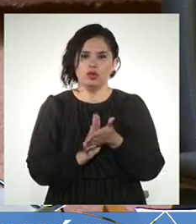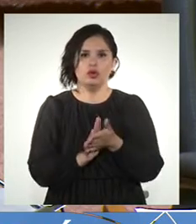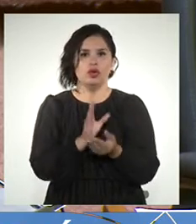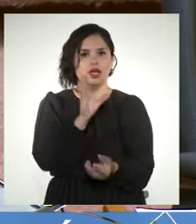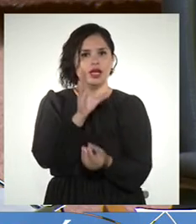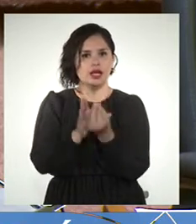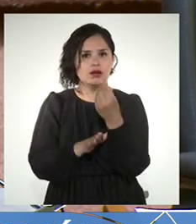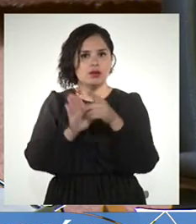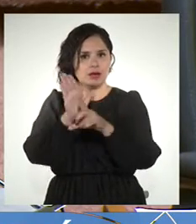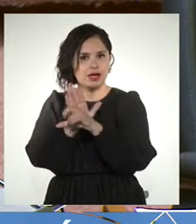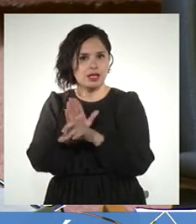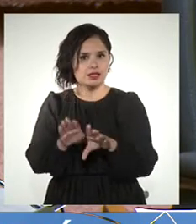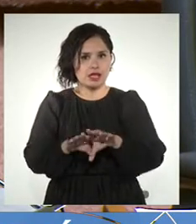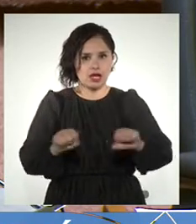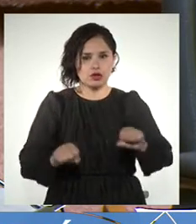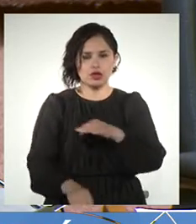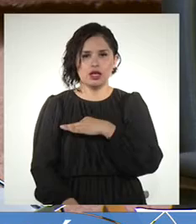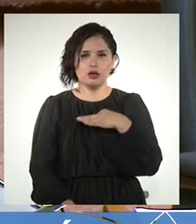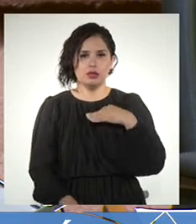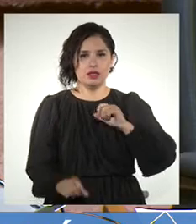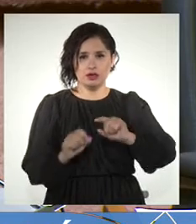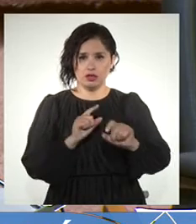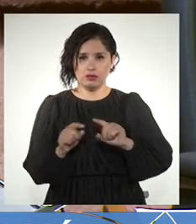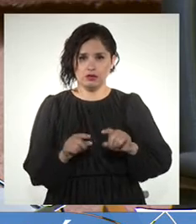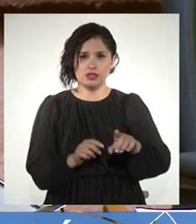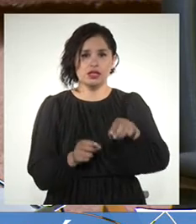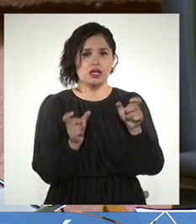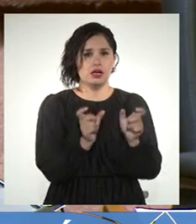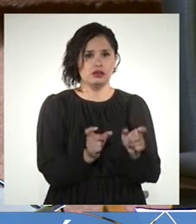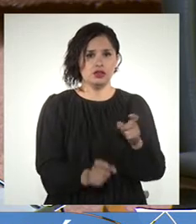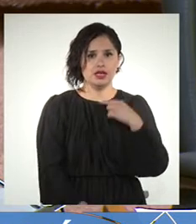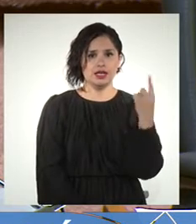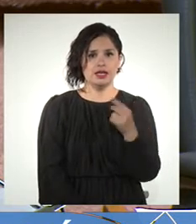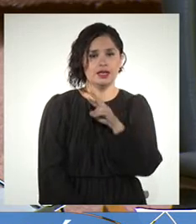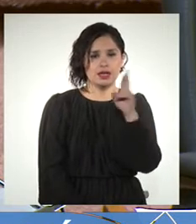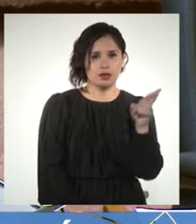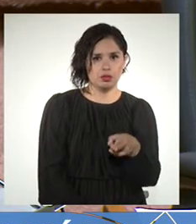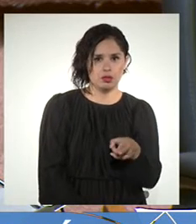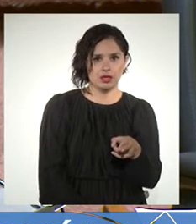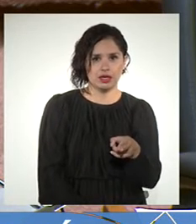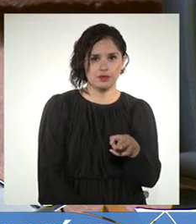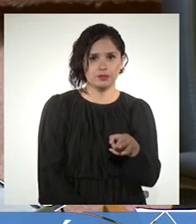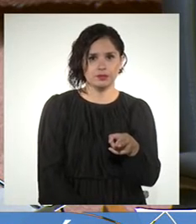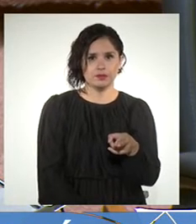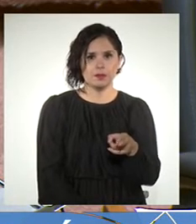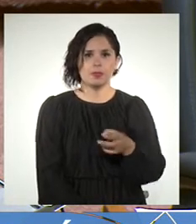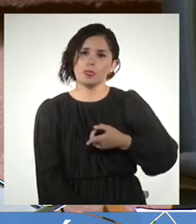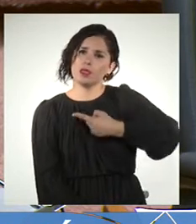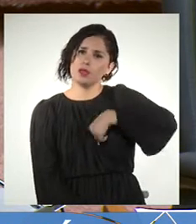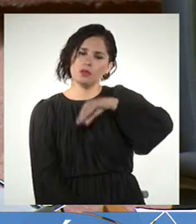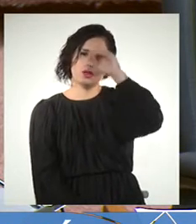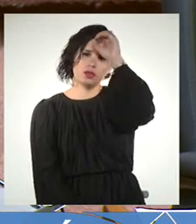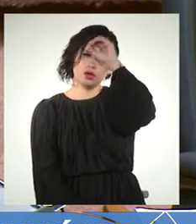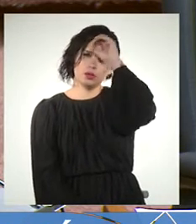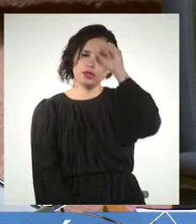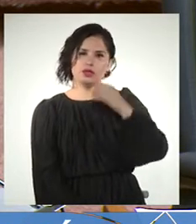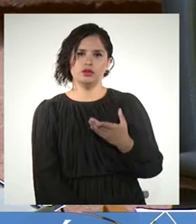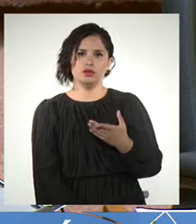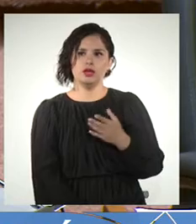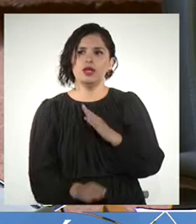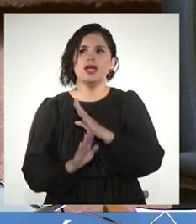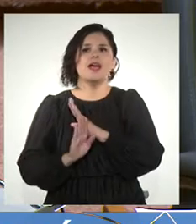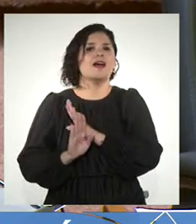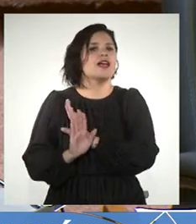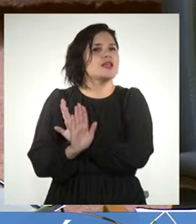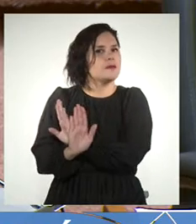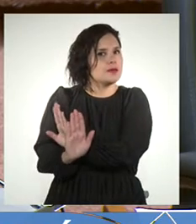regulaciones acordadas con el Ministerio de Defensa y la Contraloría General de la República, en nuestra opinión, van a evitar o al